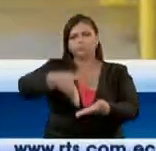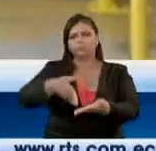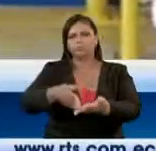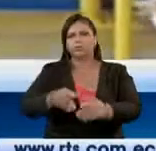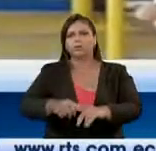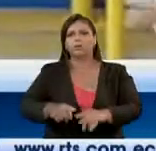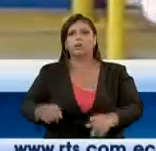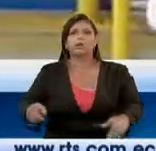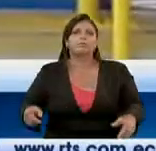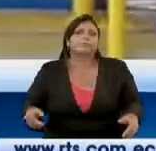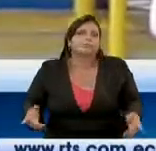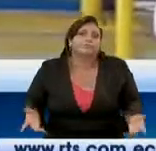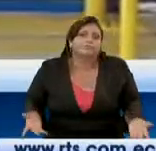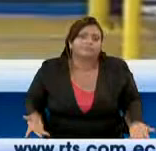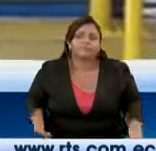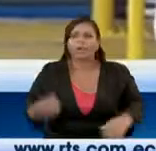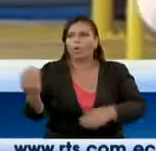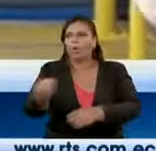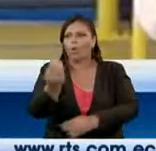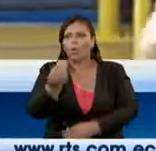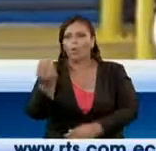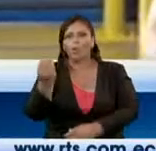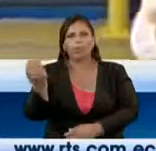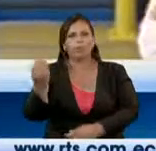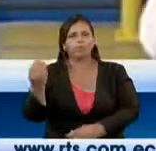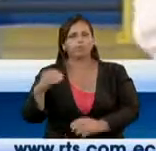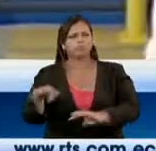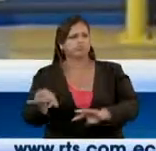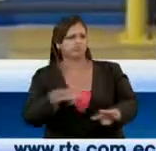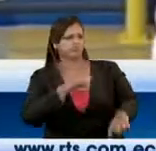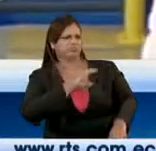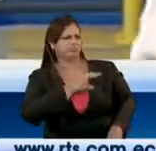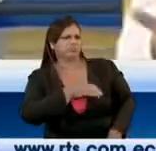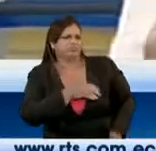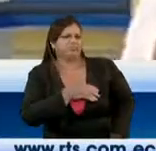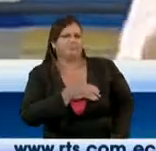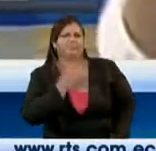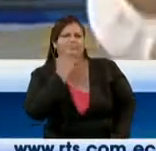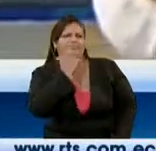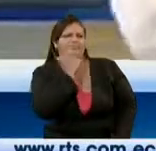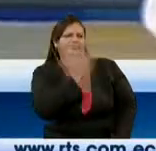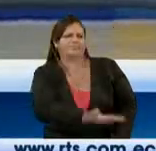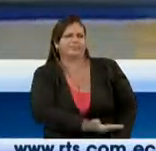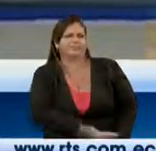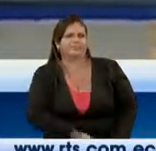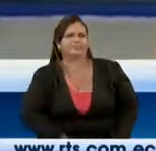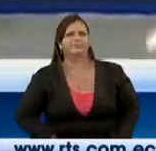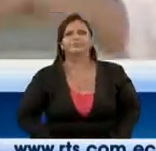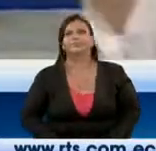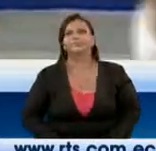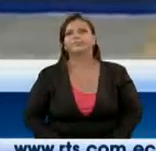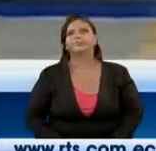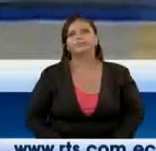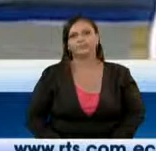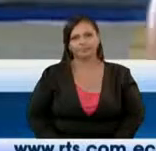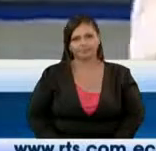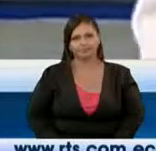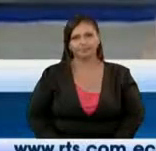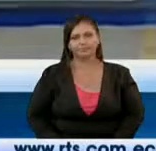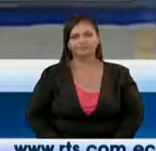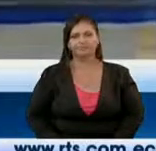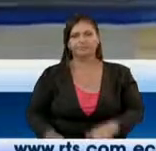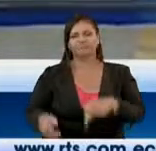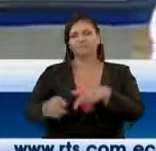conversado nosotros con el personal aquí de la Metrovía. Lo que ellos nos indican es que muchas veces los estudiantes lo que hacen es irse, pero temporalmente,